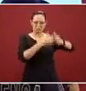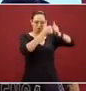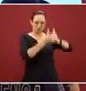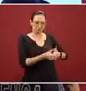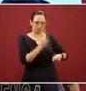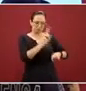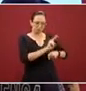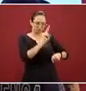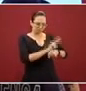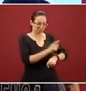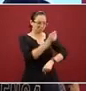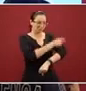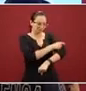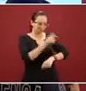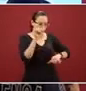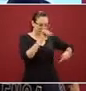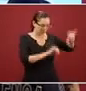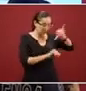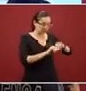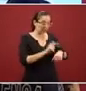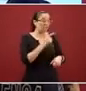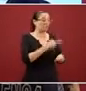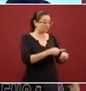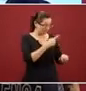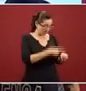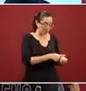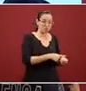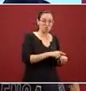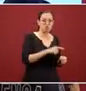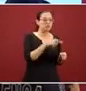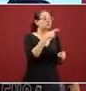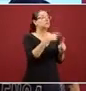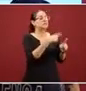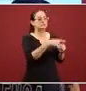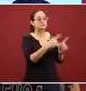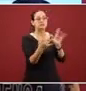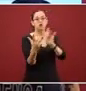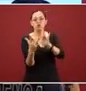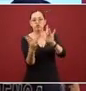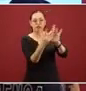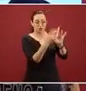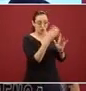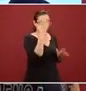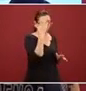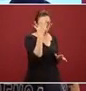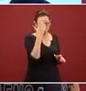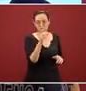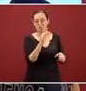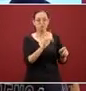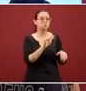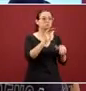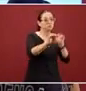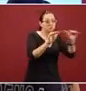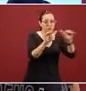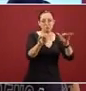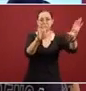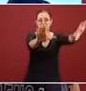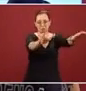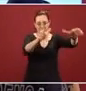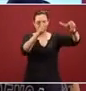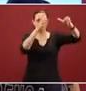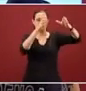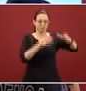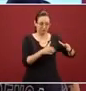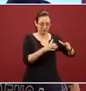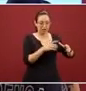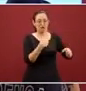diagnóstica, estudiar los contactos, y si estos contactos también entran en aislamiento, después demostrar si